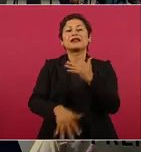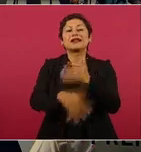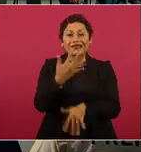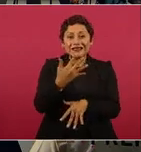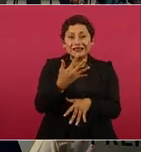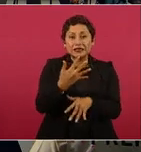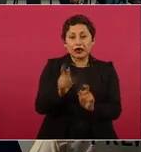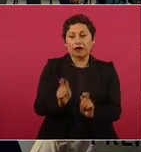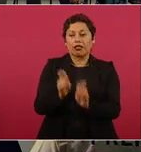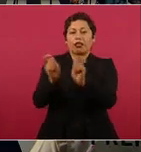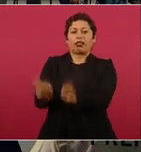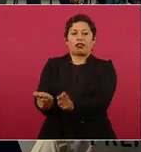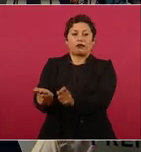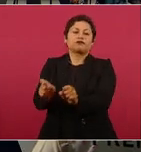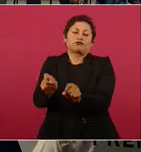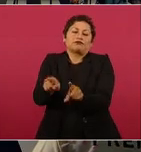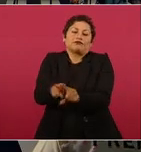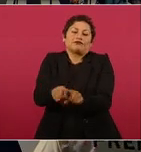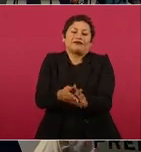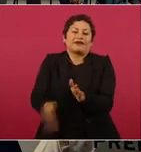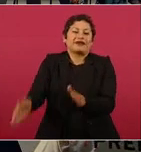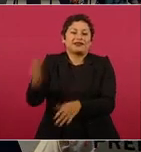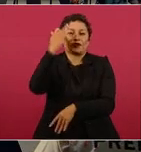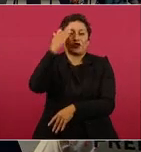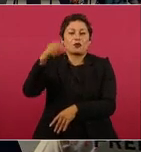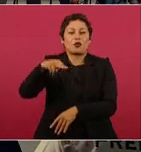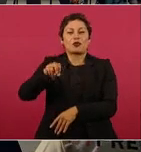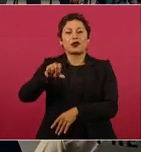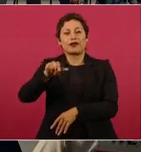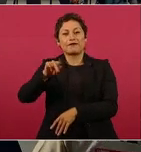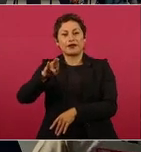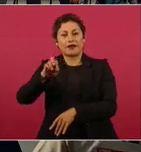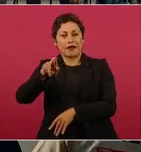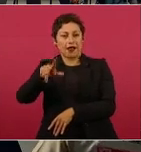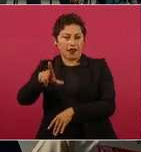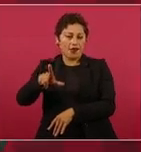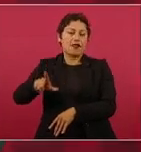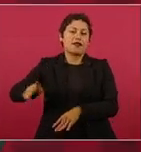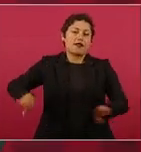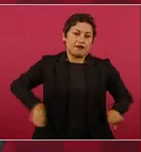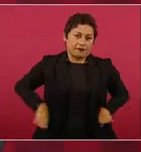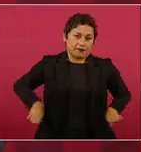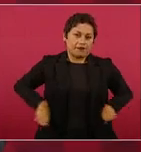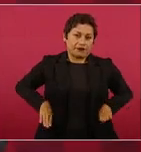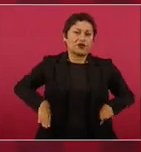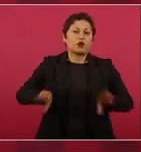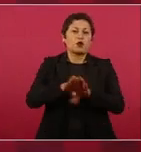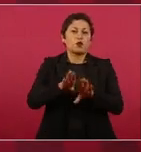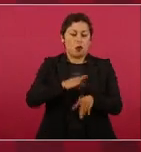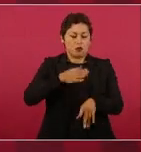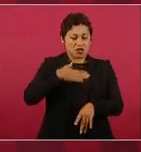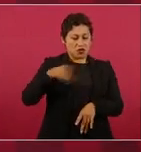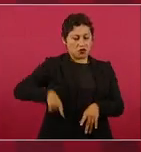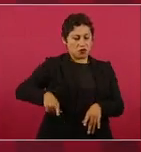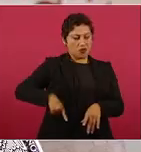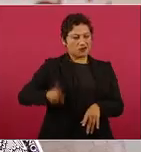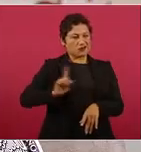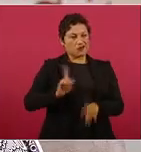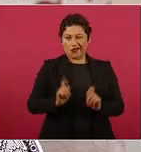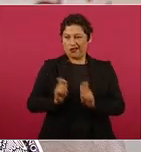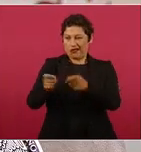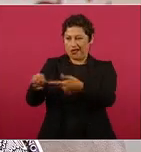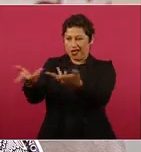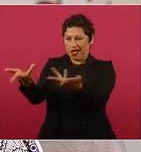sexenios neoliberales de servicios integrales o de subrogación de servicios, ocurrió este